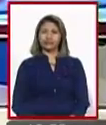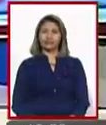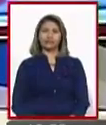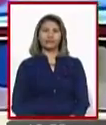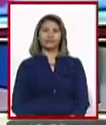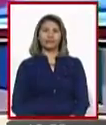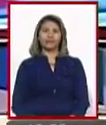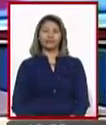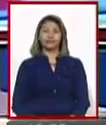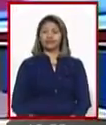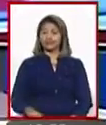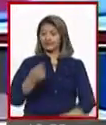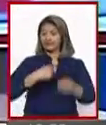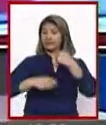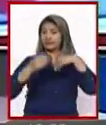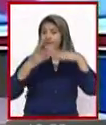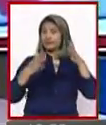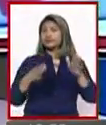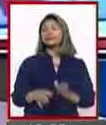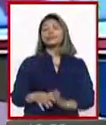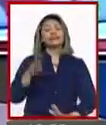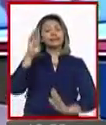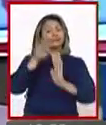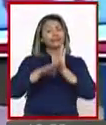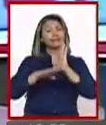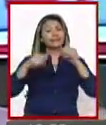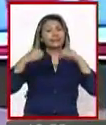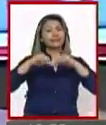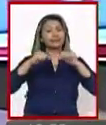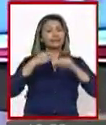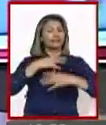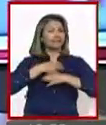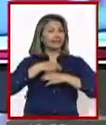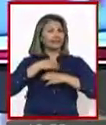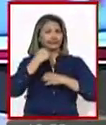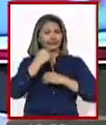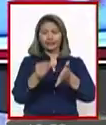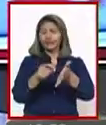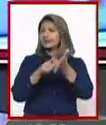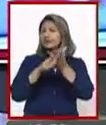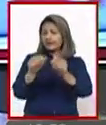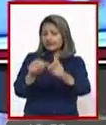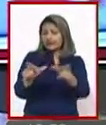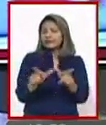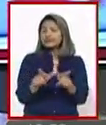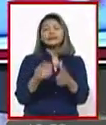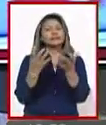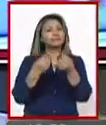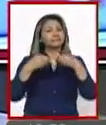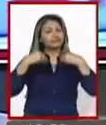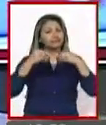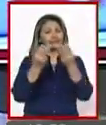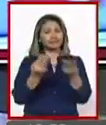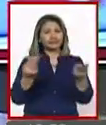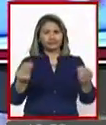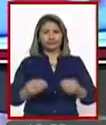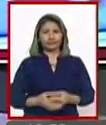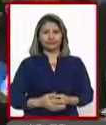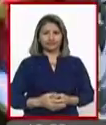Y mientras tanto, los comerciantes minoristas del mercado Abasto están protestando y exigiendo espacios también para poder vender sus